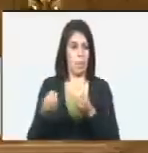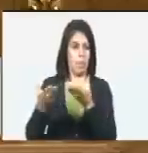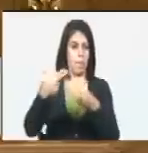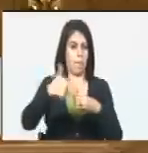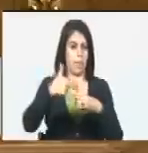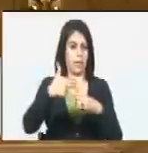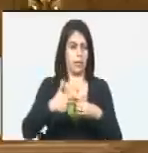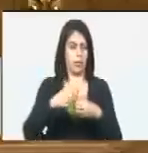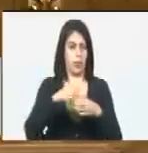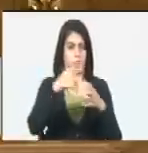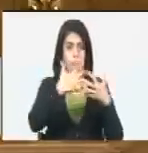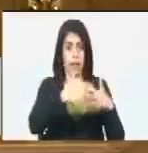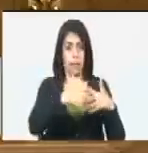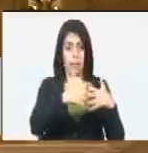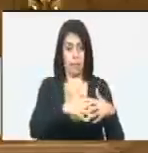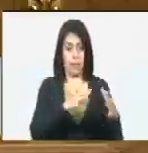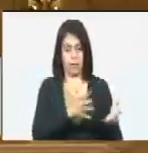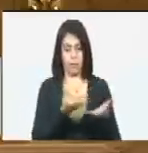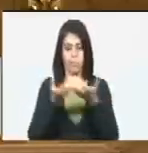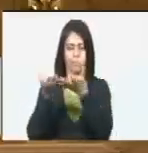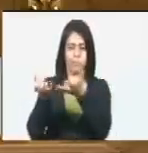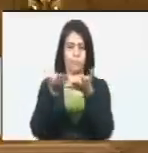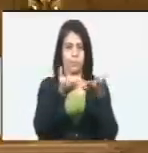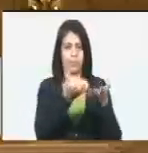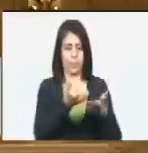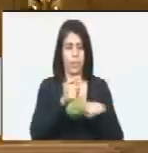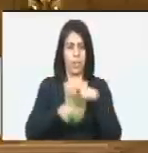transnacionales. Y luego,